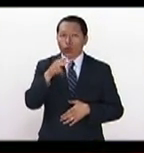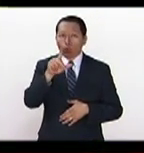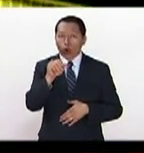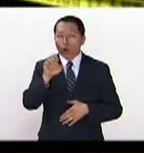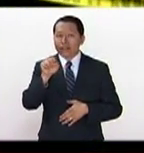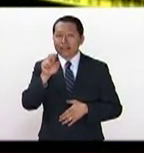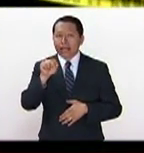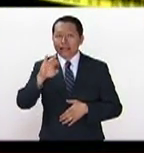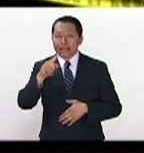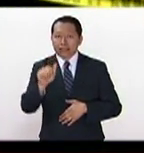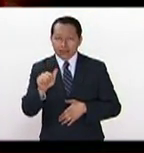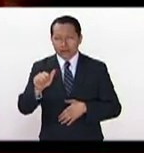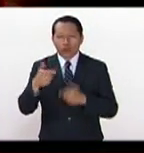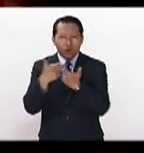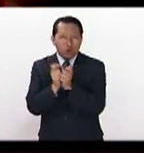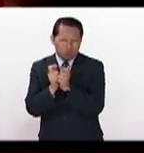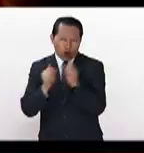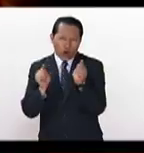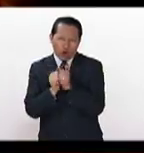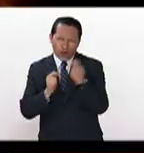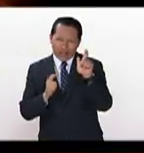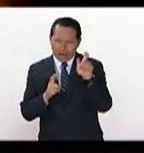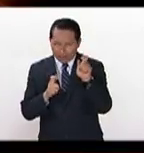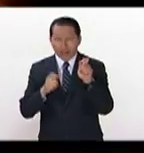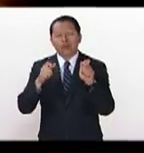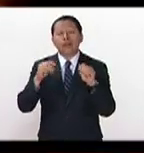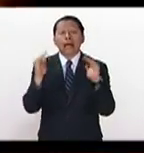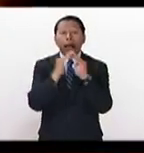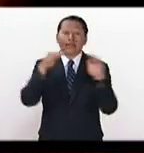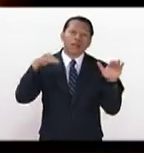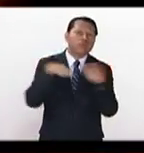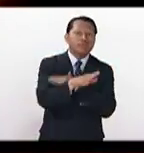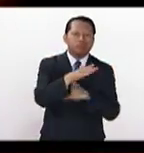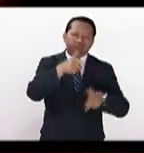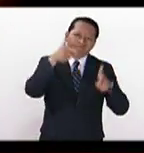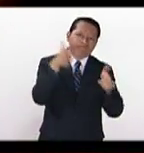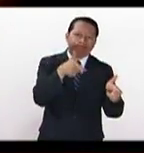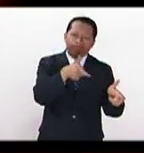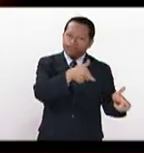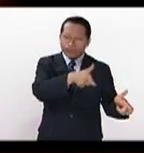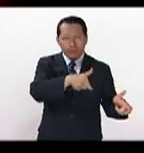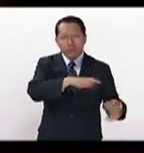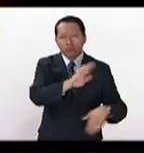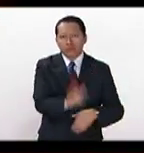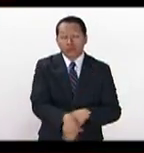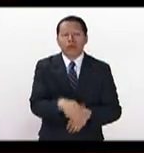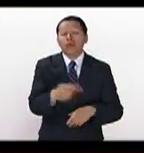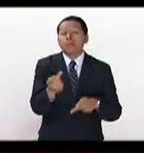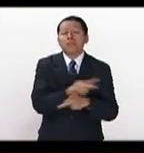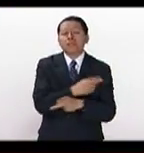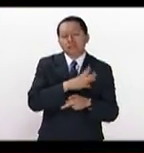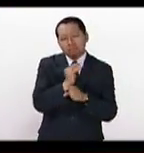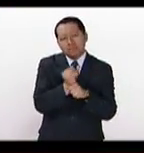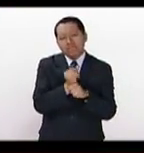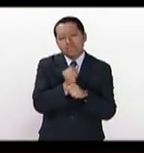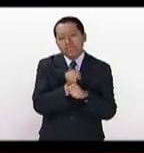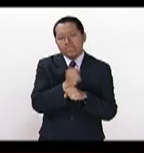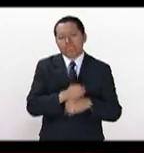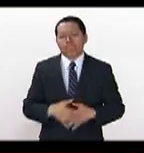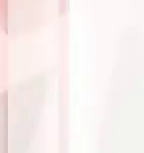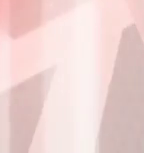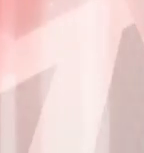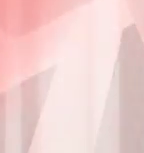con los reportes, un comando armado ingresó a su casa y lo acribilló. Ya se están realizando las investigaciones